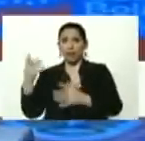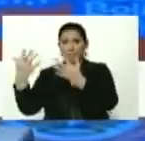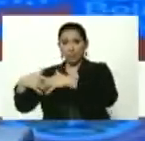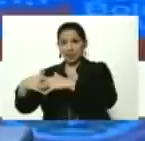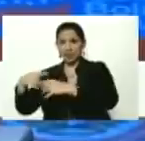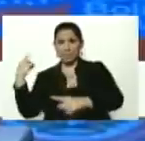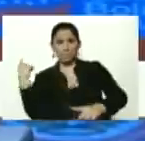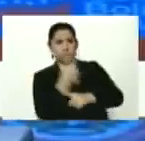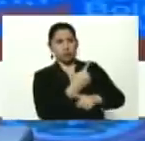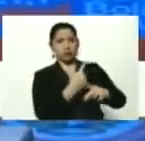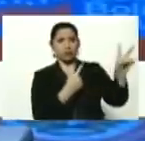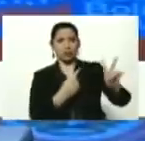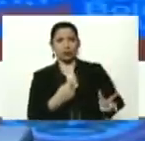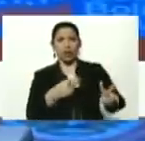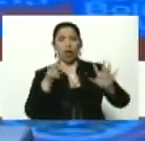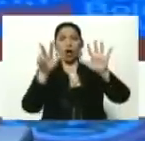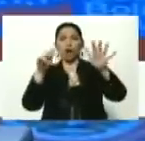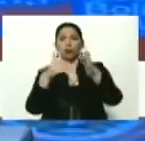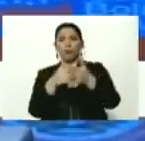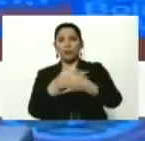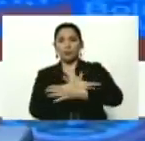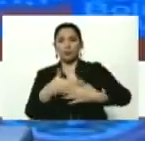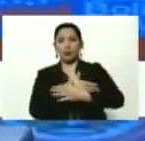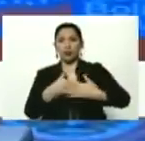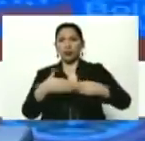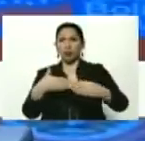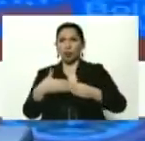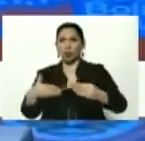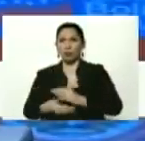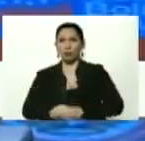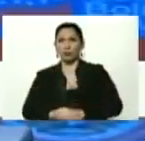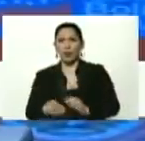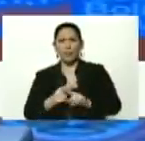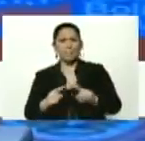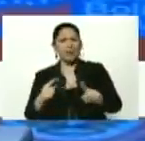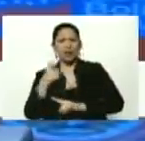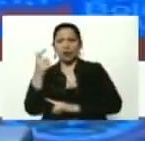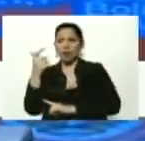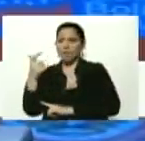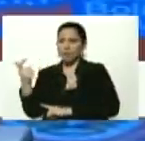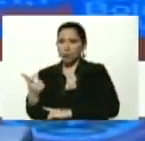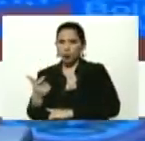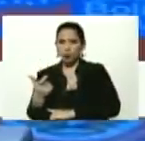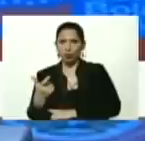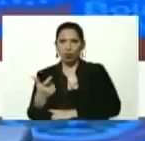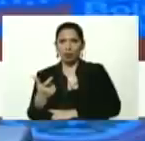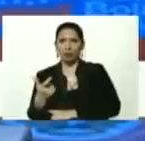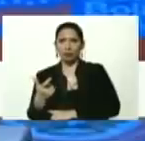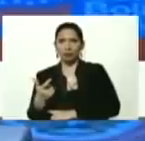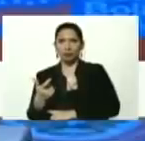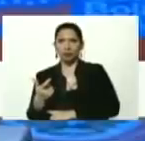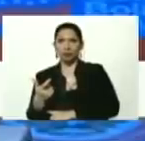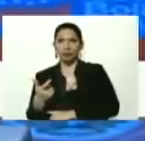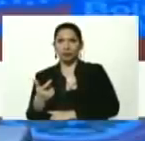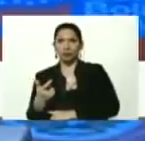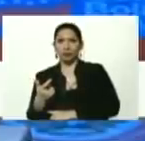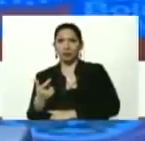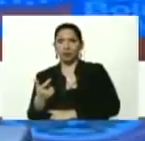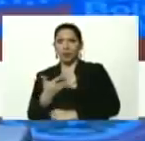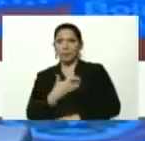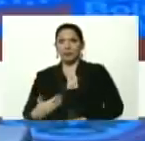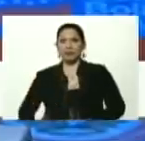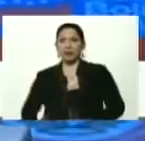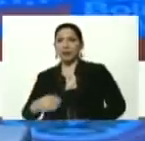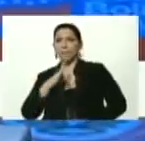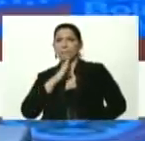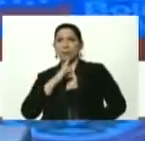Venezuela por 8 mil millones de dólares. ¿Pero qué buscan Malpass, presidente del Banco